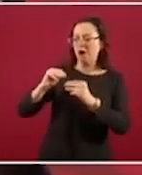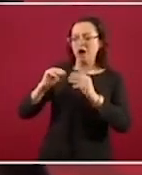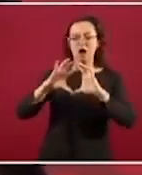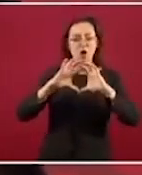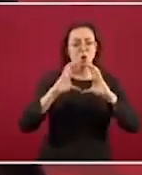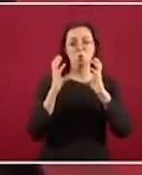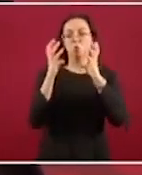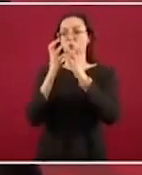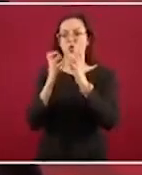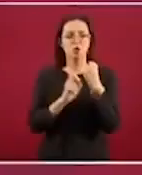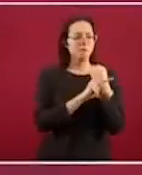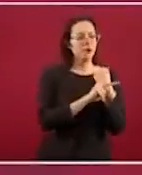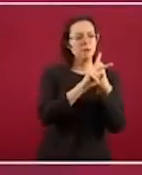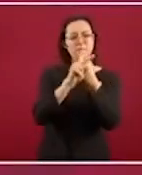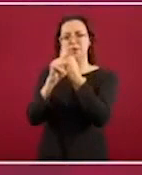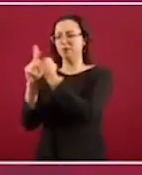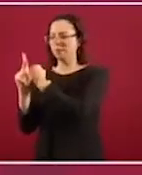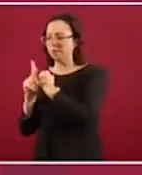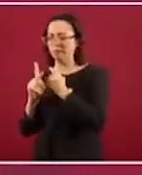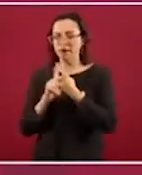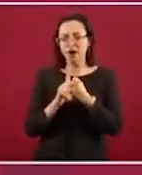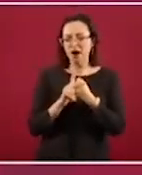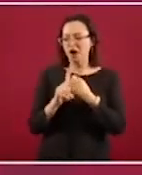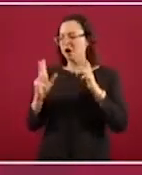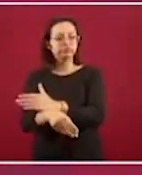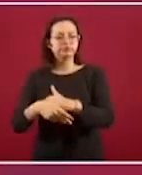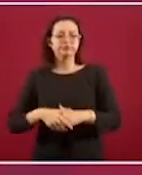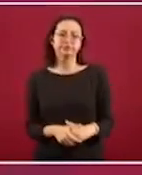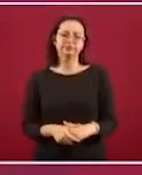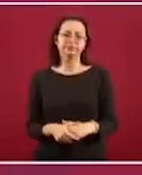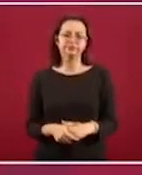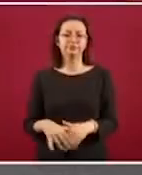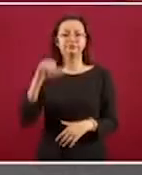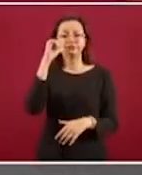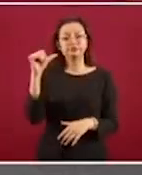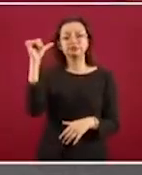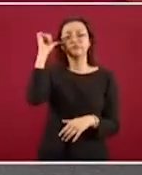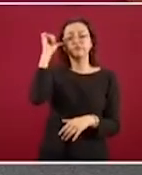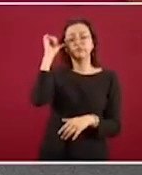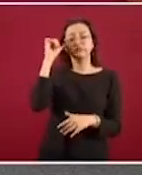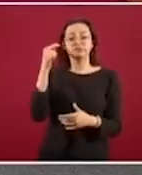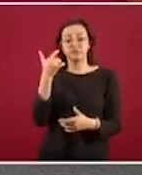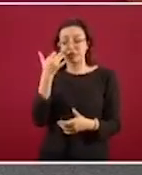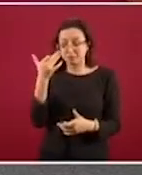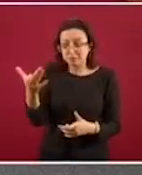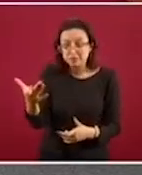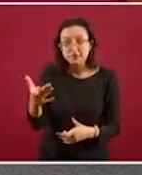en ese día fue que se cayeron. Ayer hablamos de eso.